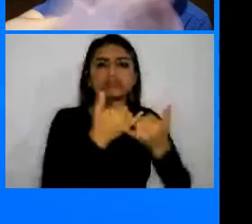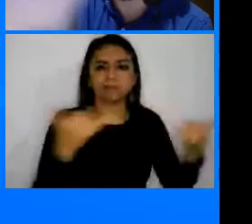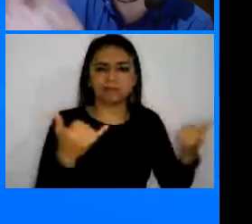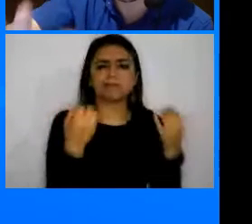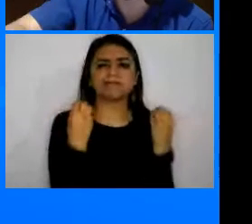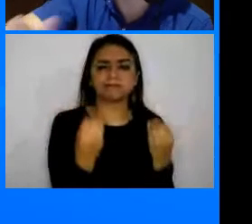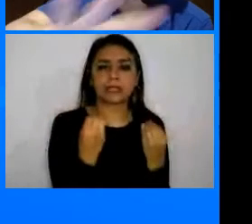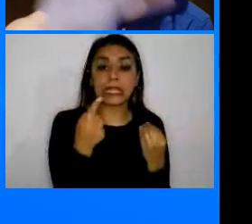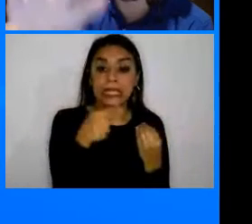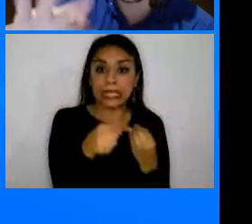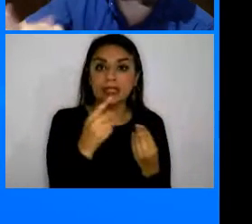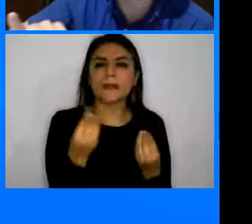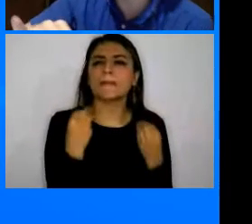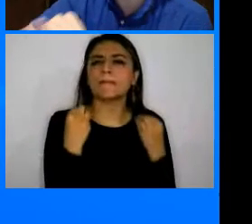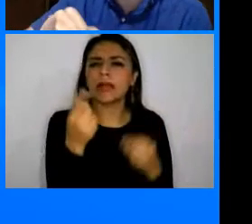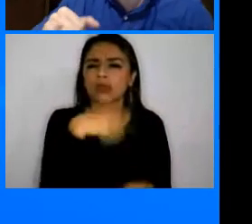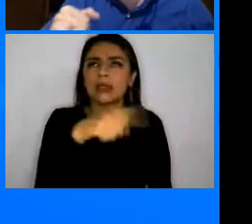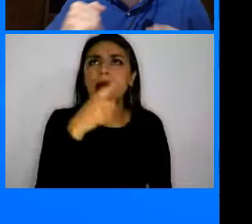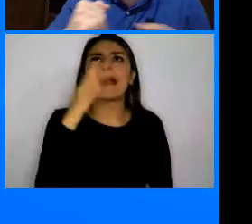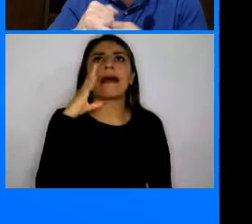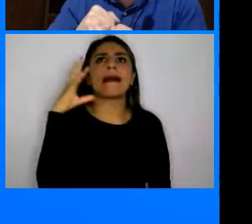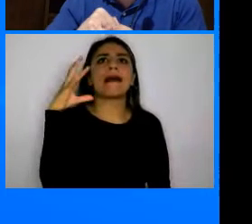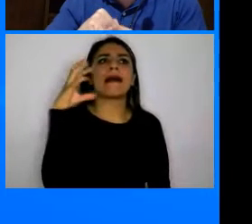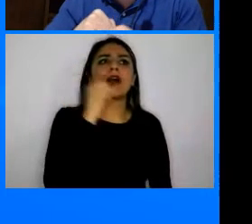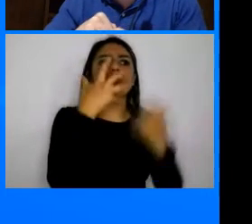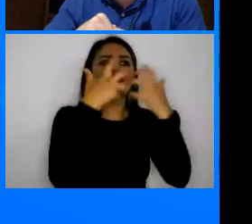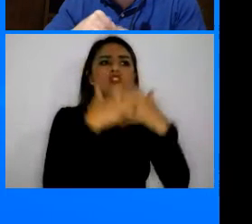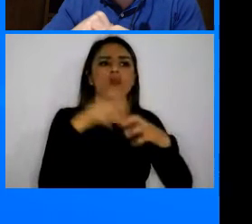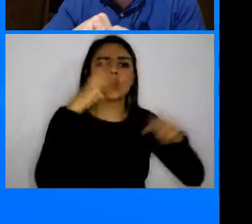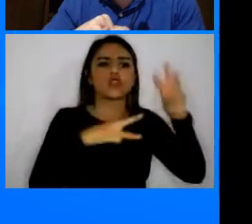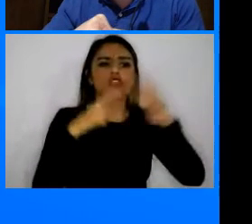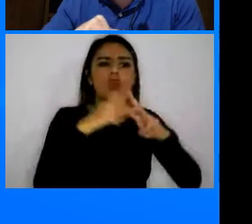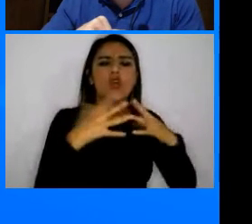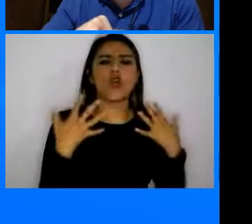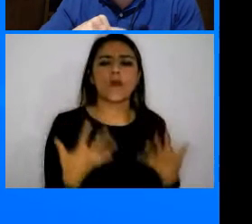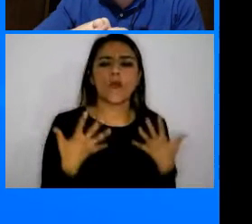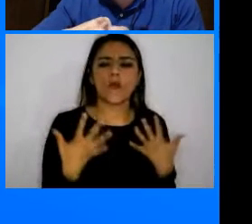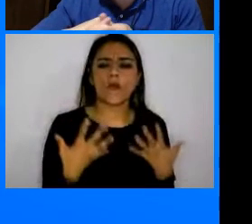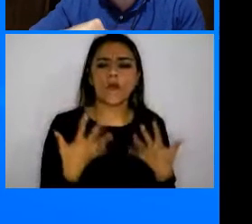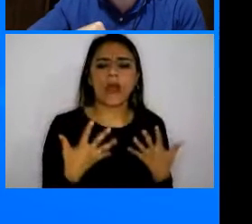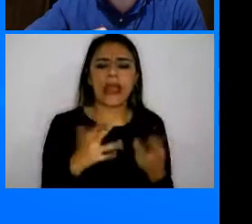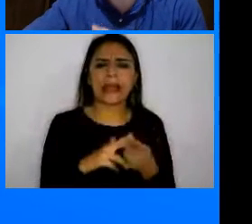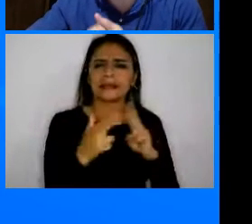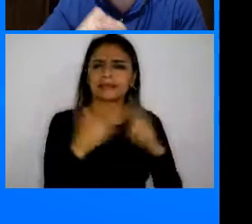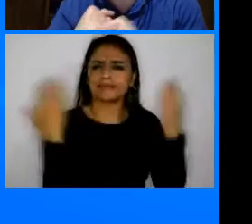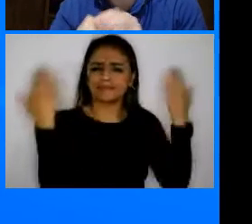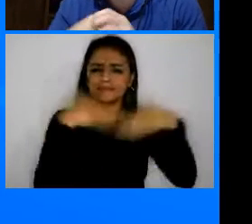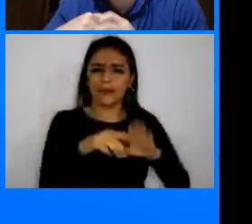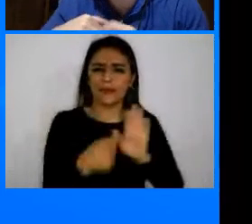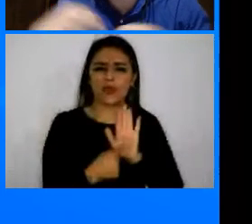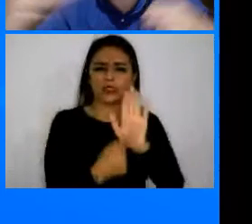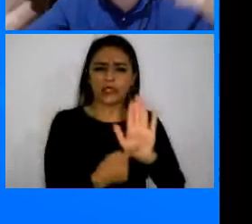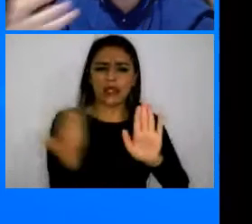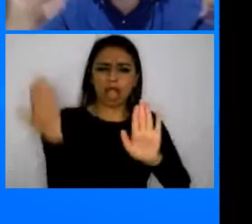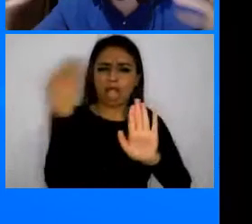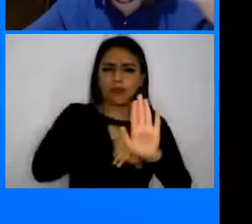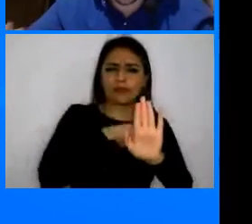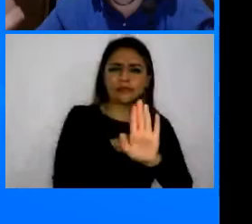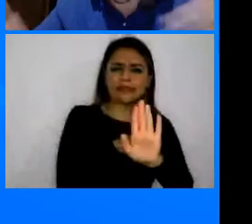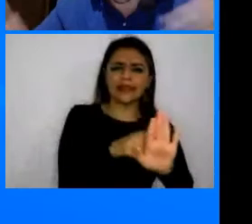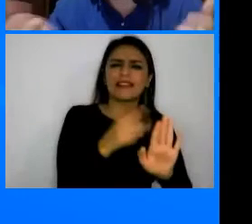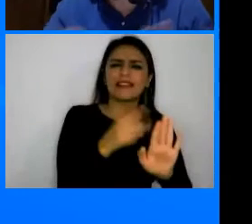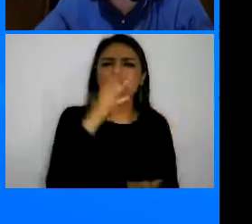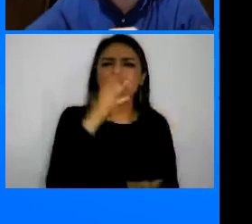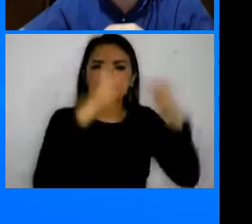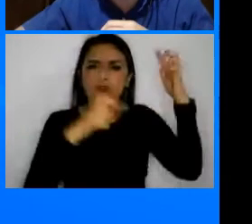Y esto también como para que se lleven una idea de cómo funcionan los museos, ¿no? Como que qué hay detrás de una exposición, como qué tipo de, qué